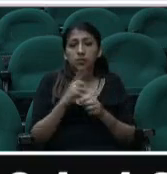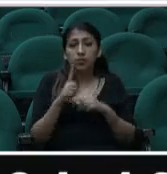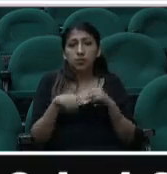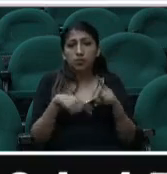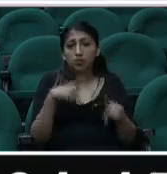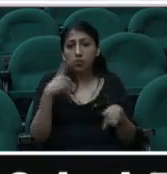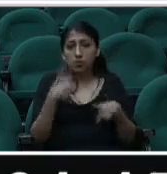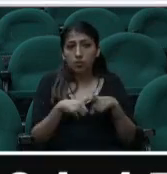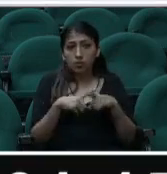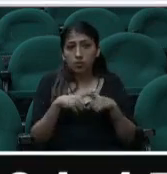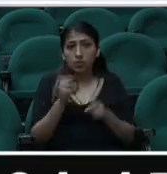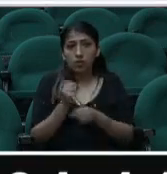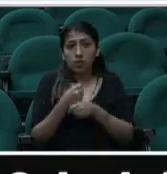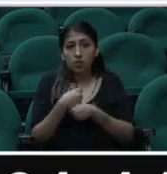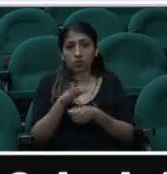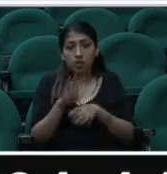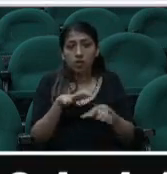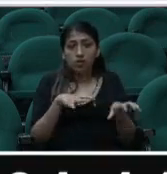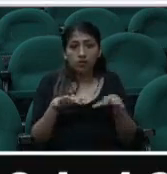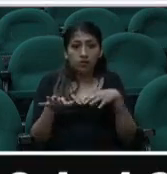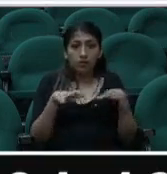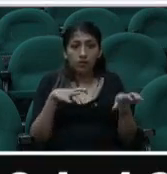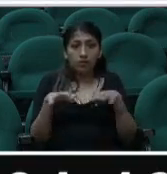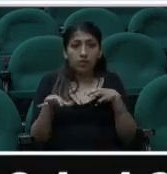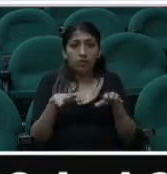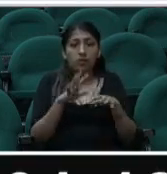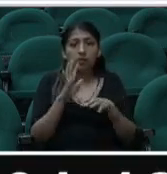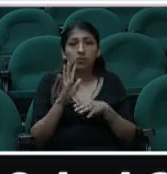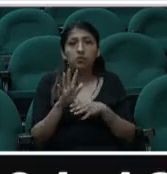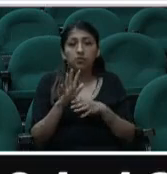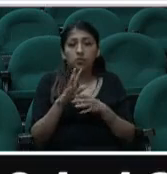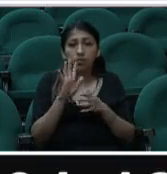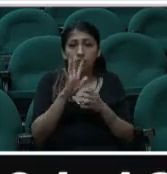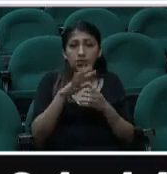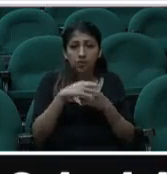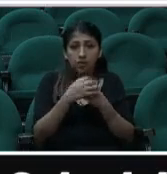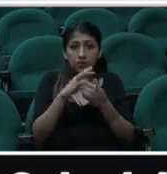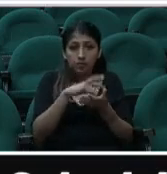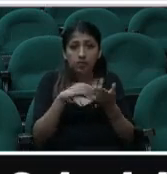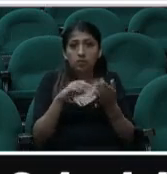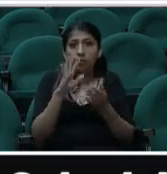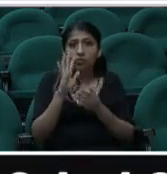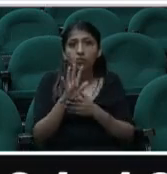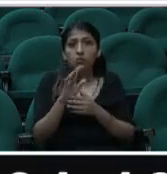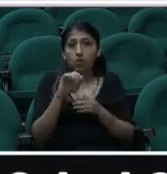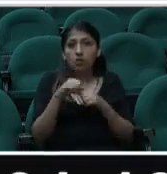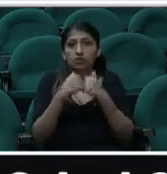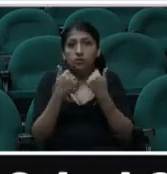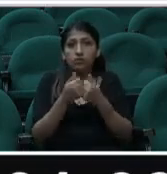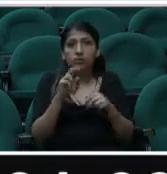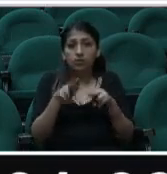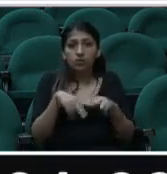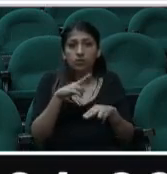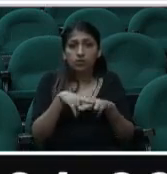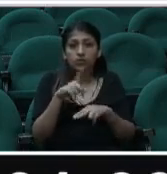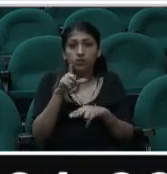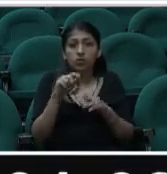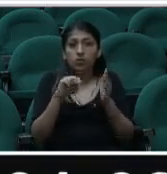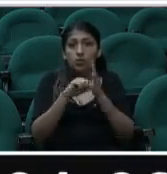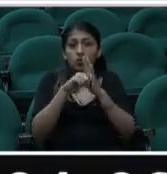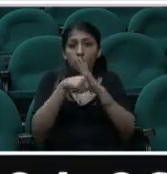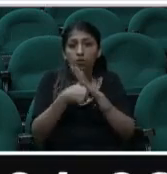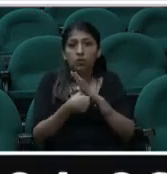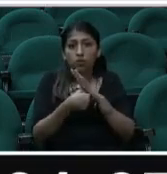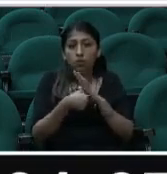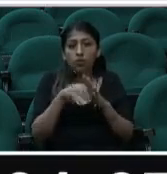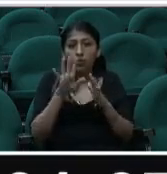cuando se desarrolla esta actividad en las artes y mañas que aún se utilizan en la asamblea nacional el código órgano